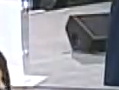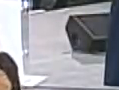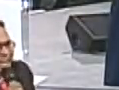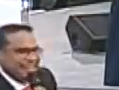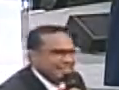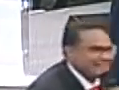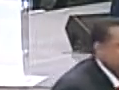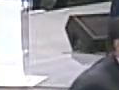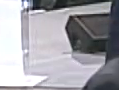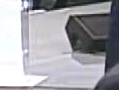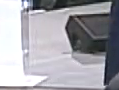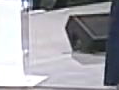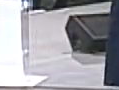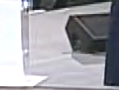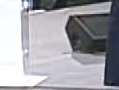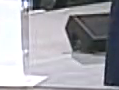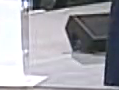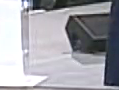¡Toma el lander!